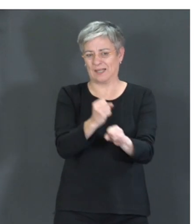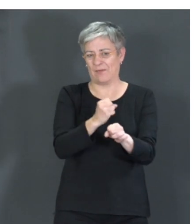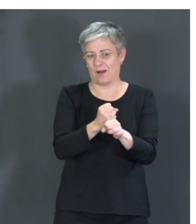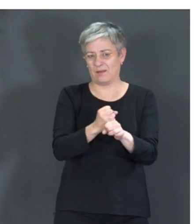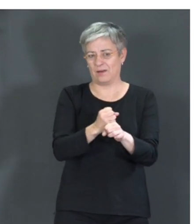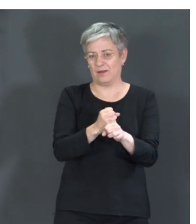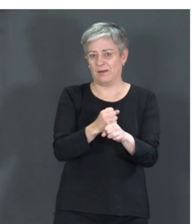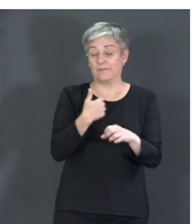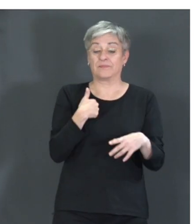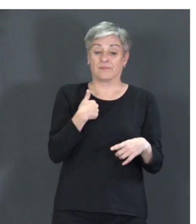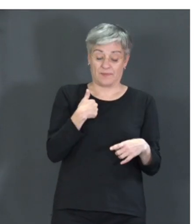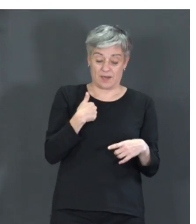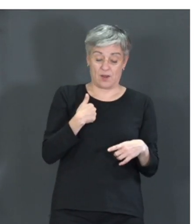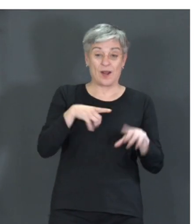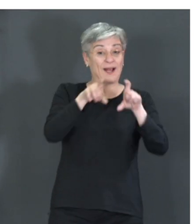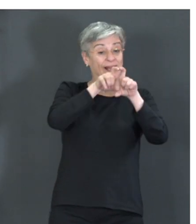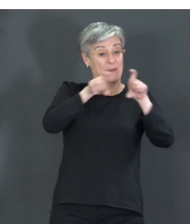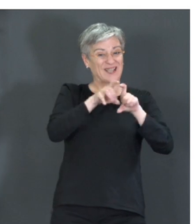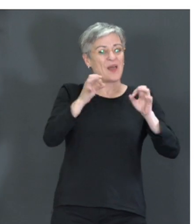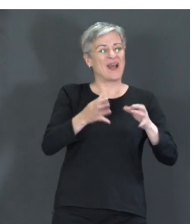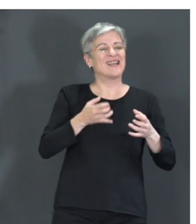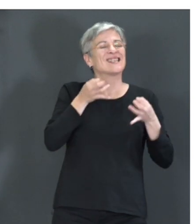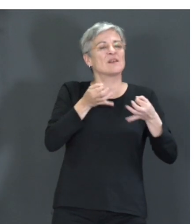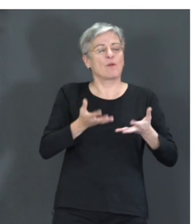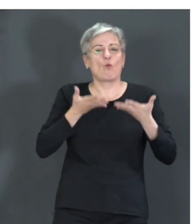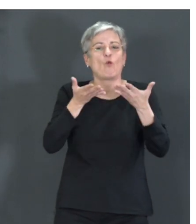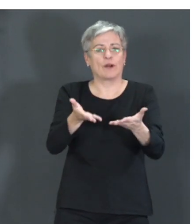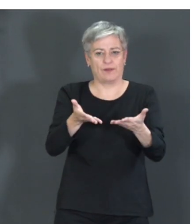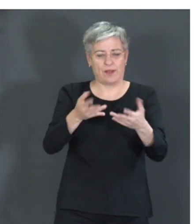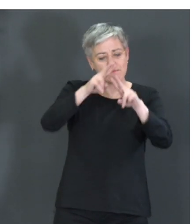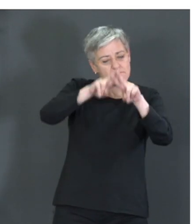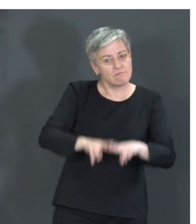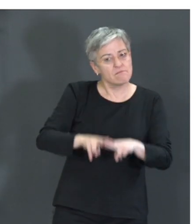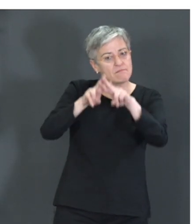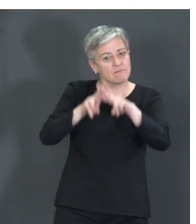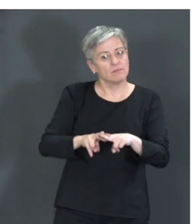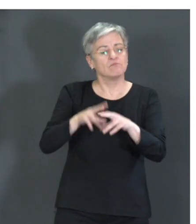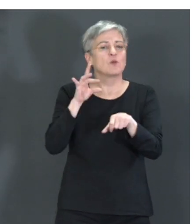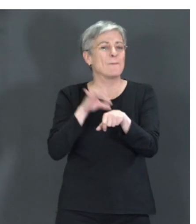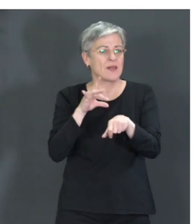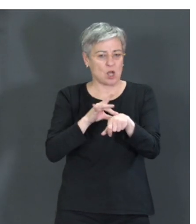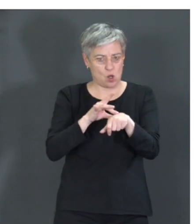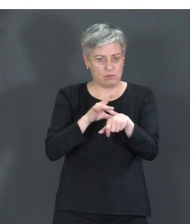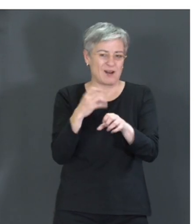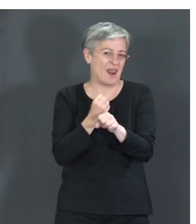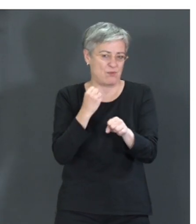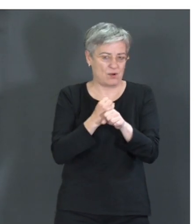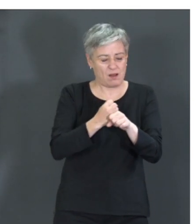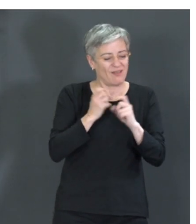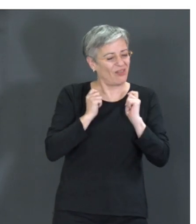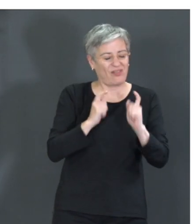como la empresa está obligada siempre a ofrecerlo, o sea, todas las empresas tienen que ofrecer el reconocimiento médico laboral a